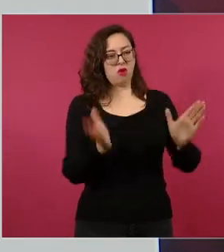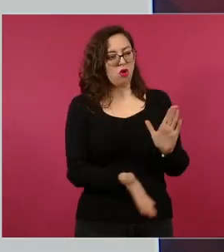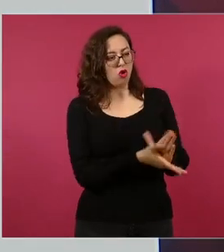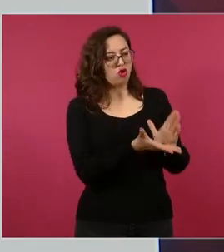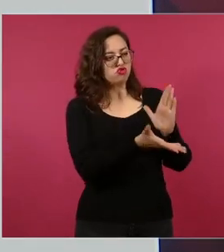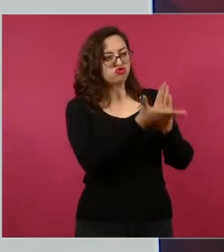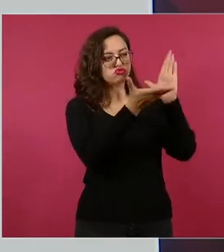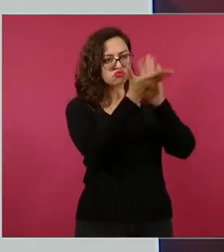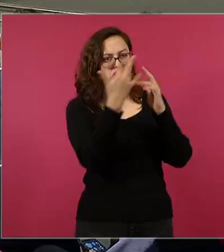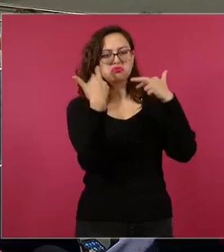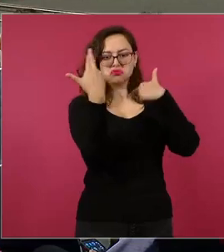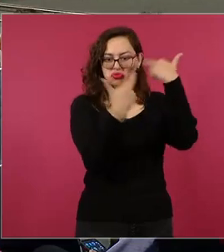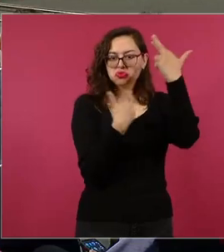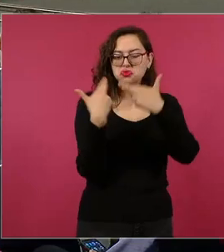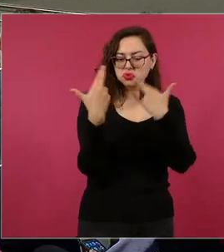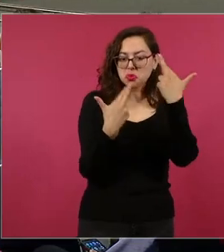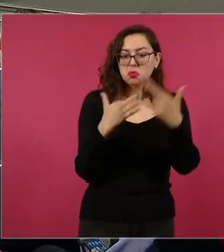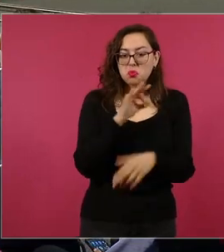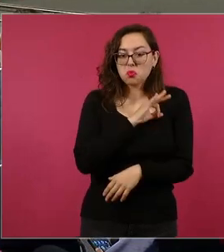Construyeron